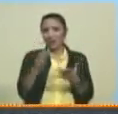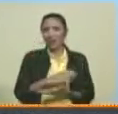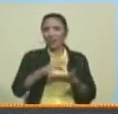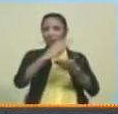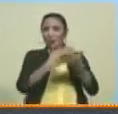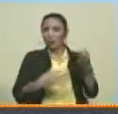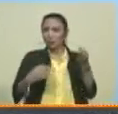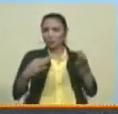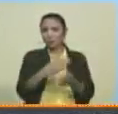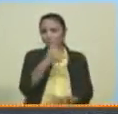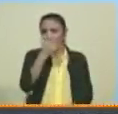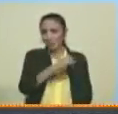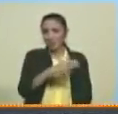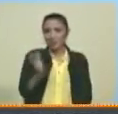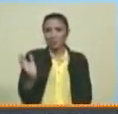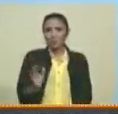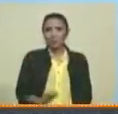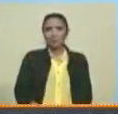Fatuo, inútil,